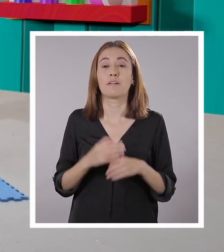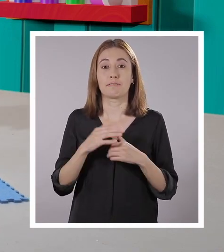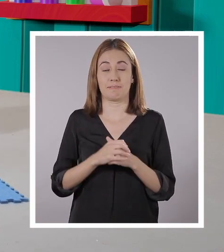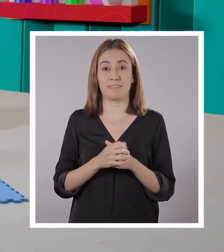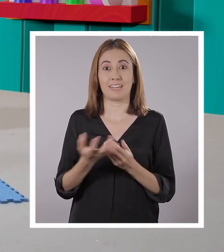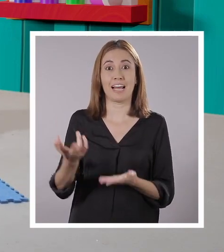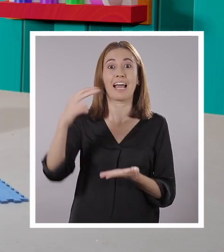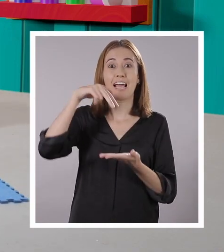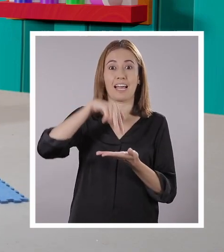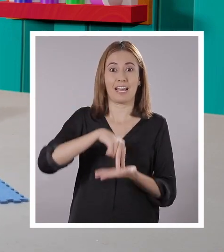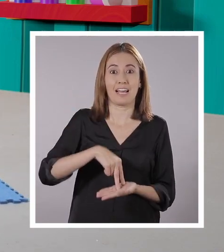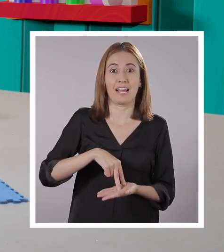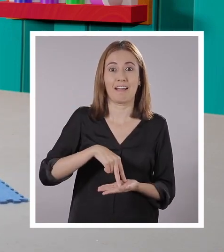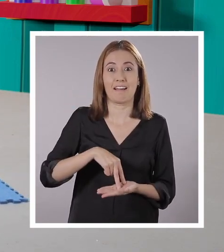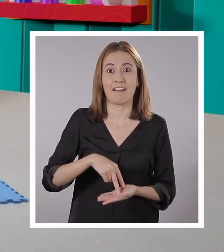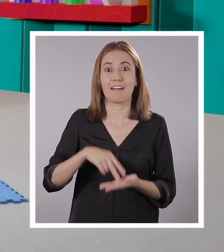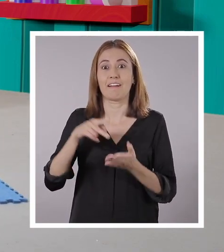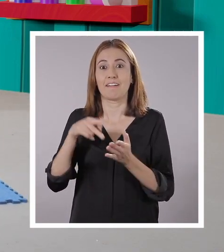¡Anto!